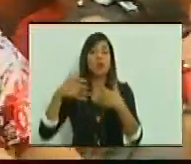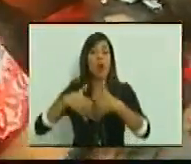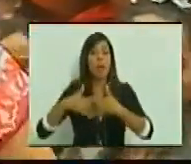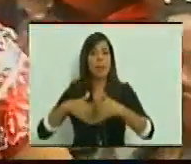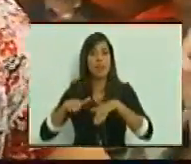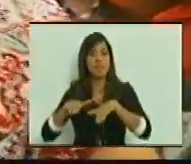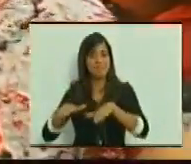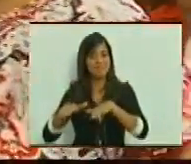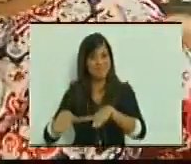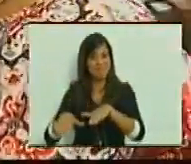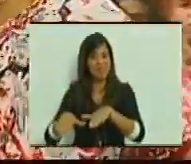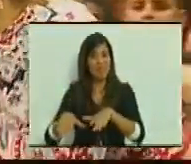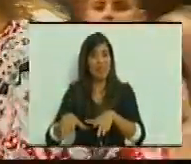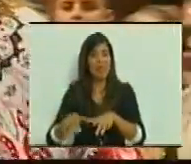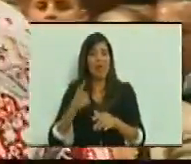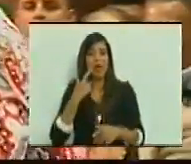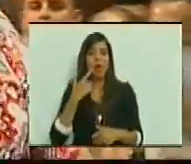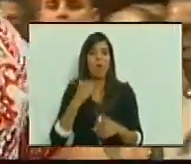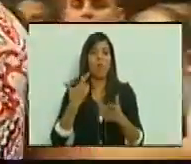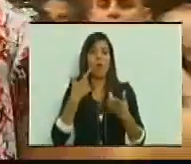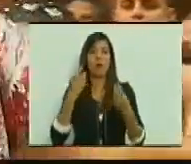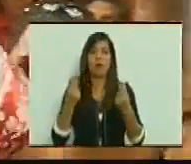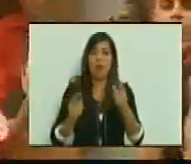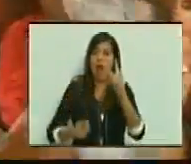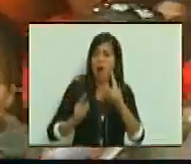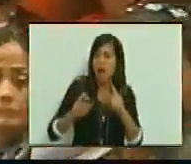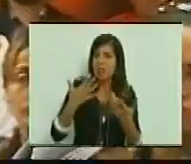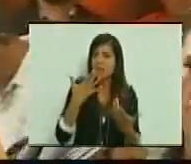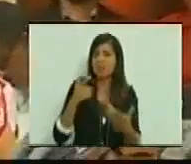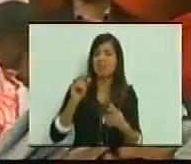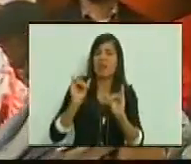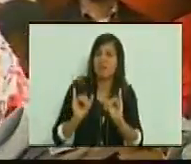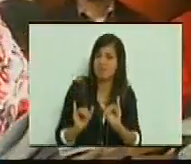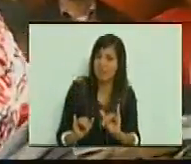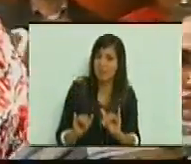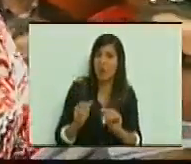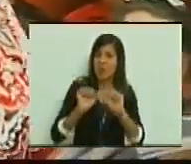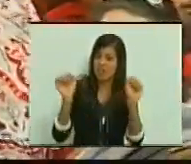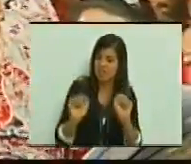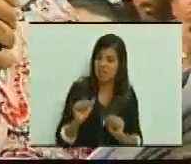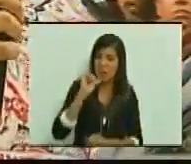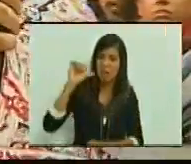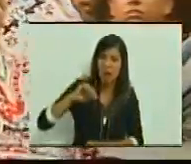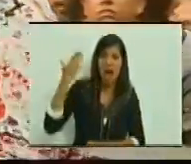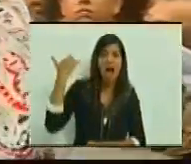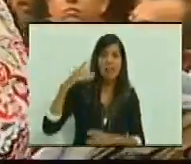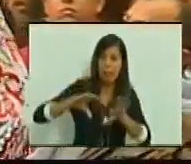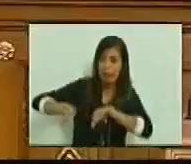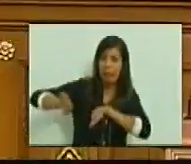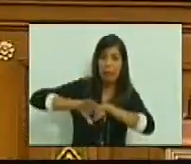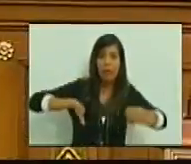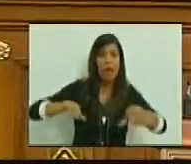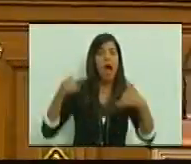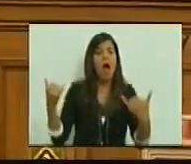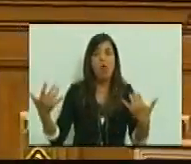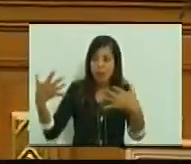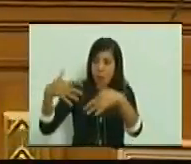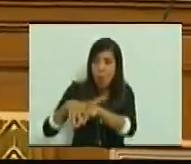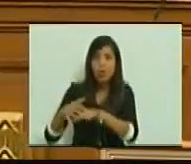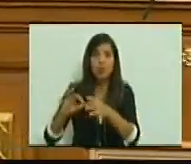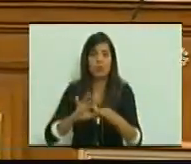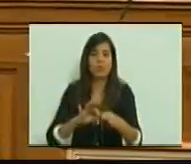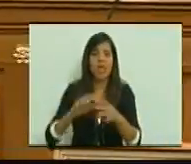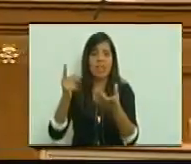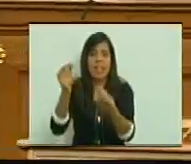se desarmara, se deshilara realidades que estaban en ese sistema perverso. Eso nos permite igual no dispersar